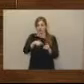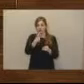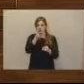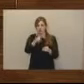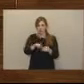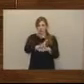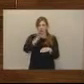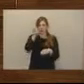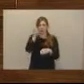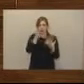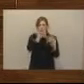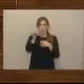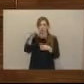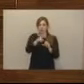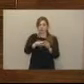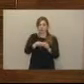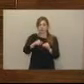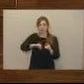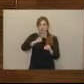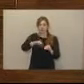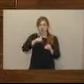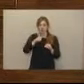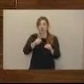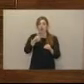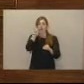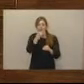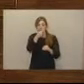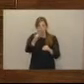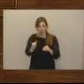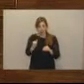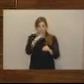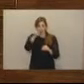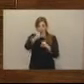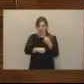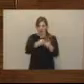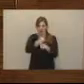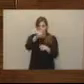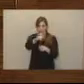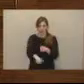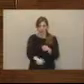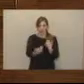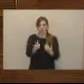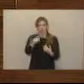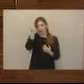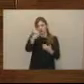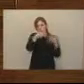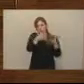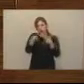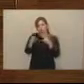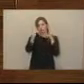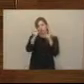consejera, 800 plazas residenciales comprometidas para esta legislatura. Y ya sé que ustedes intentan